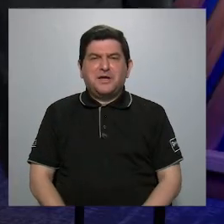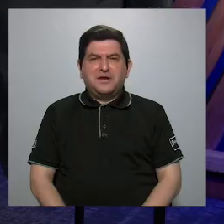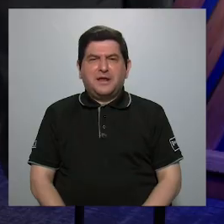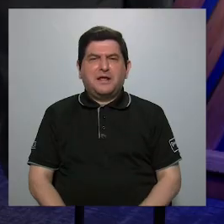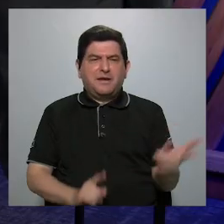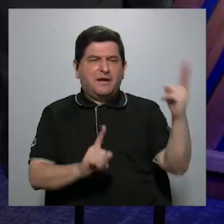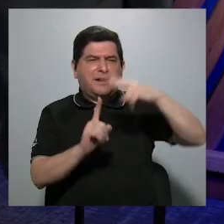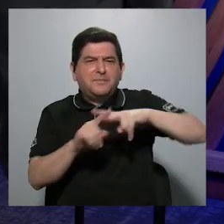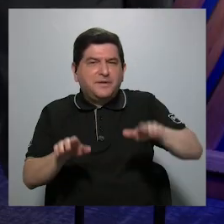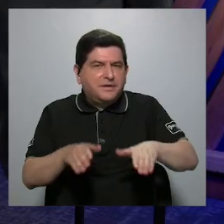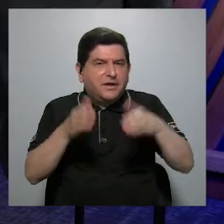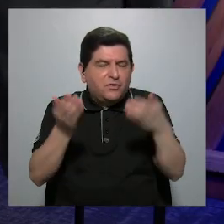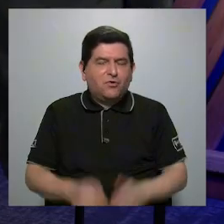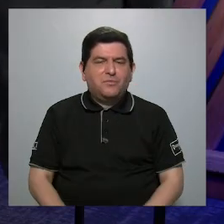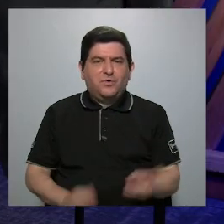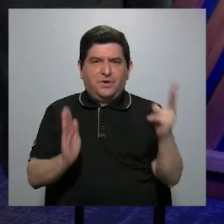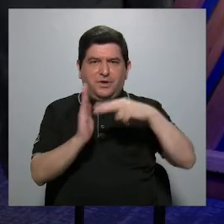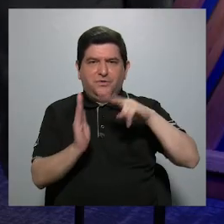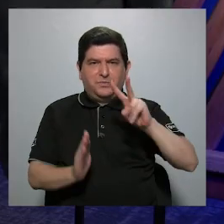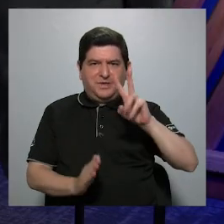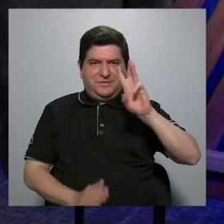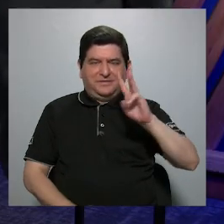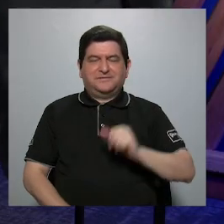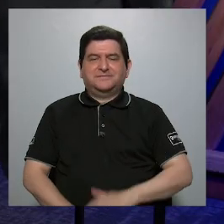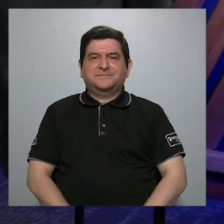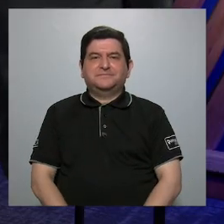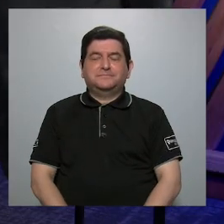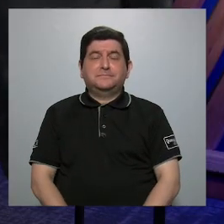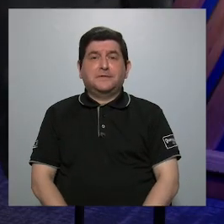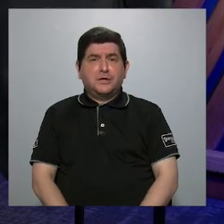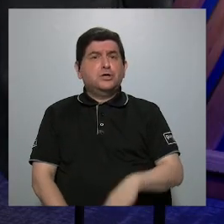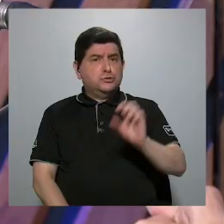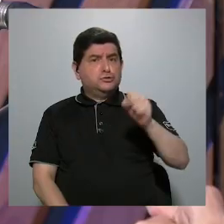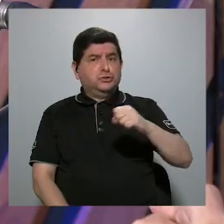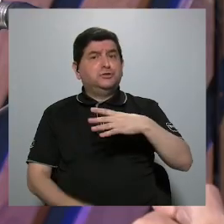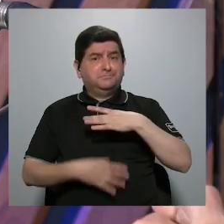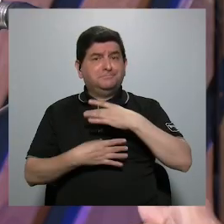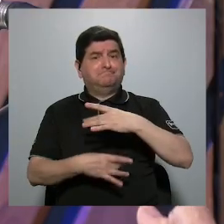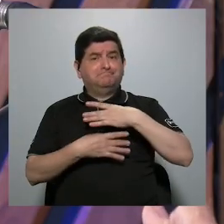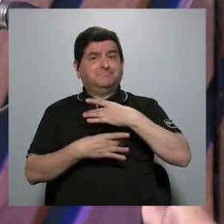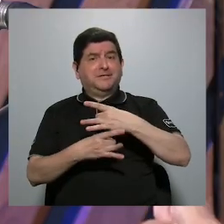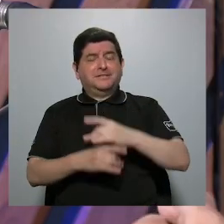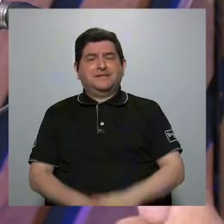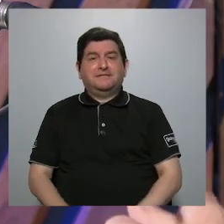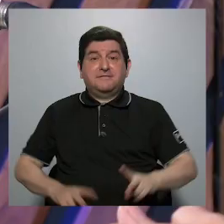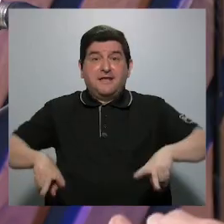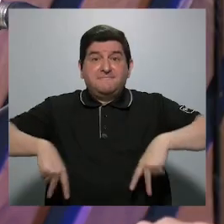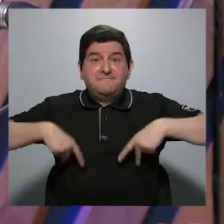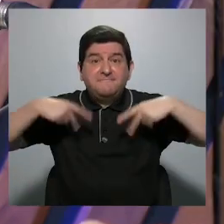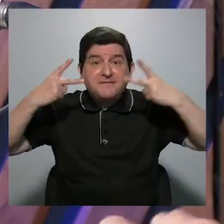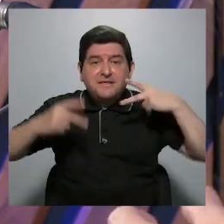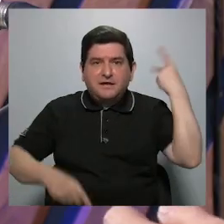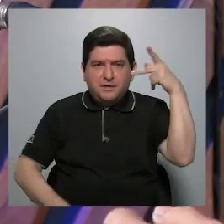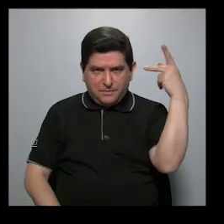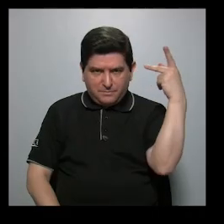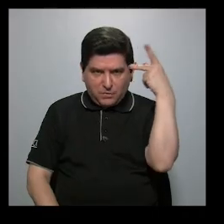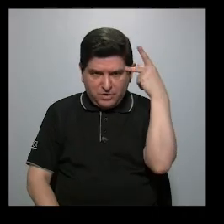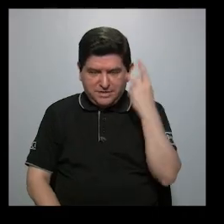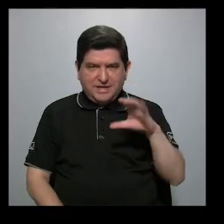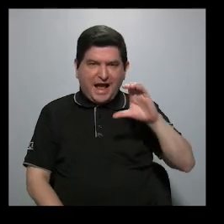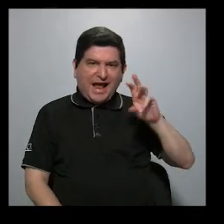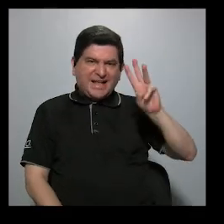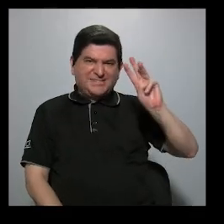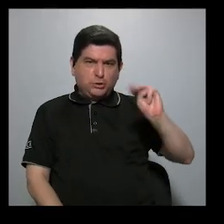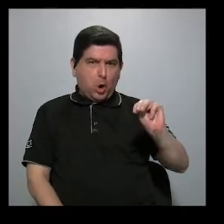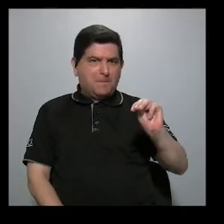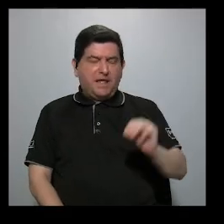veremos cómo lo instrumentamos en 2026. Es muy interesante porque la vida política